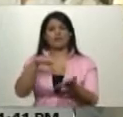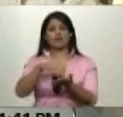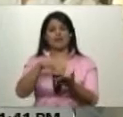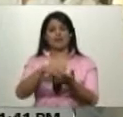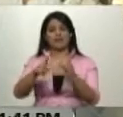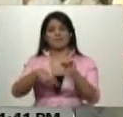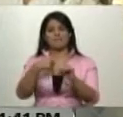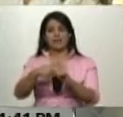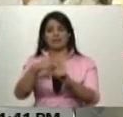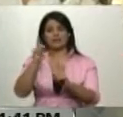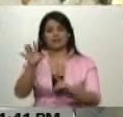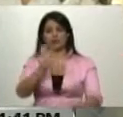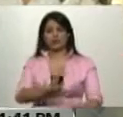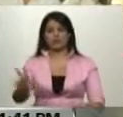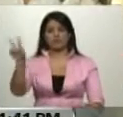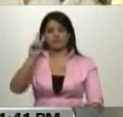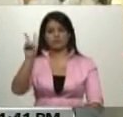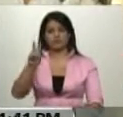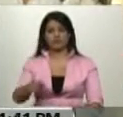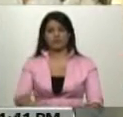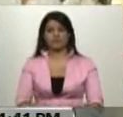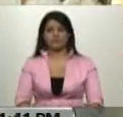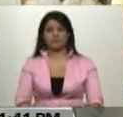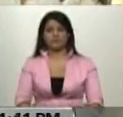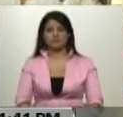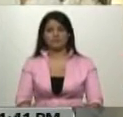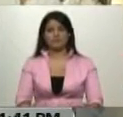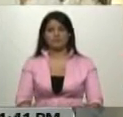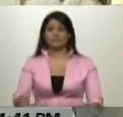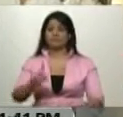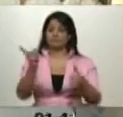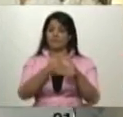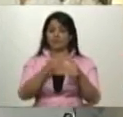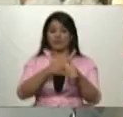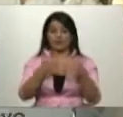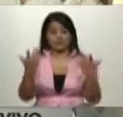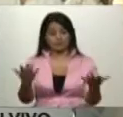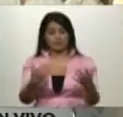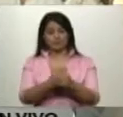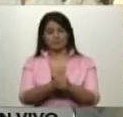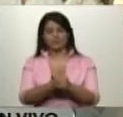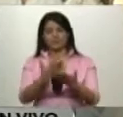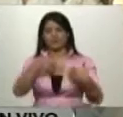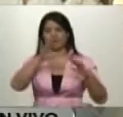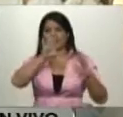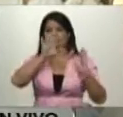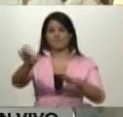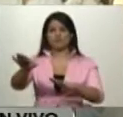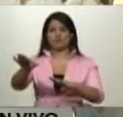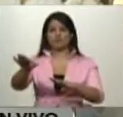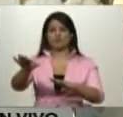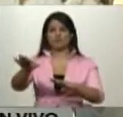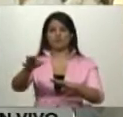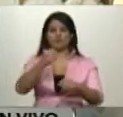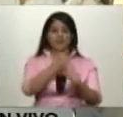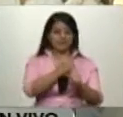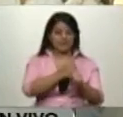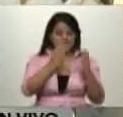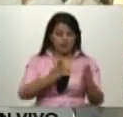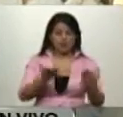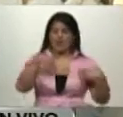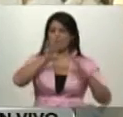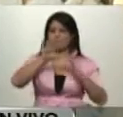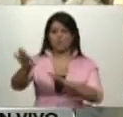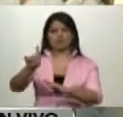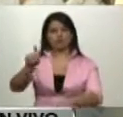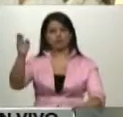Miranda, sino también a nivel nacional con nuestra central bolivariana. En primer lugar, bueno, dar un respaldo desde los trabajadores a nuestro